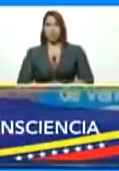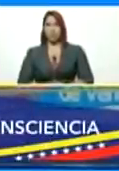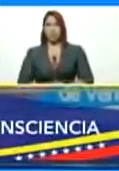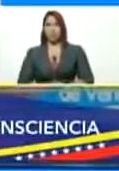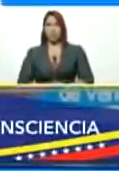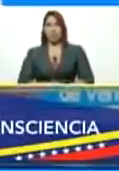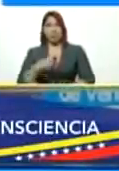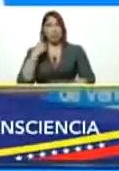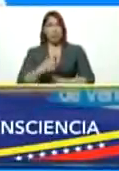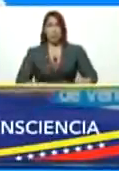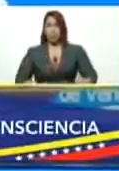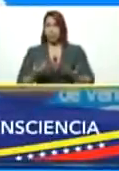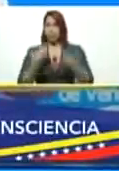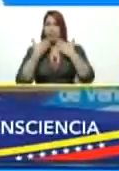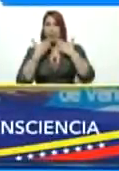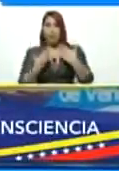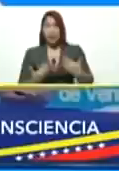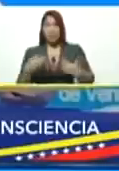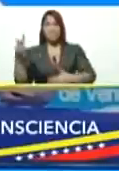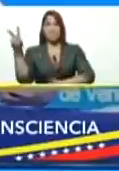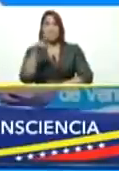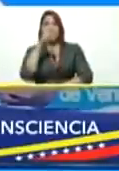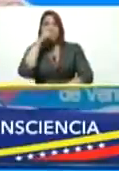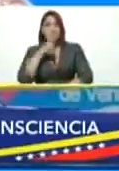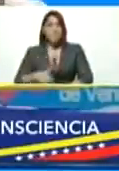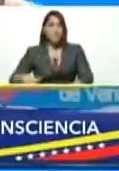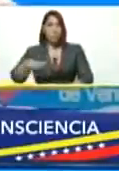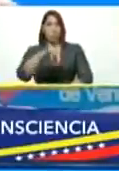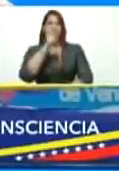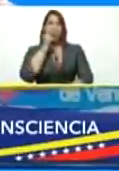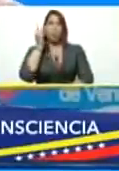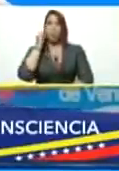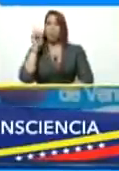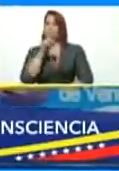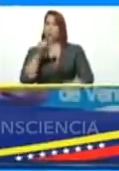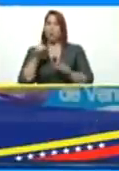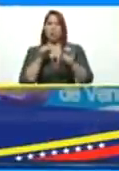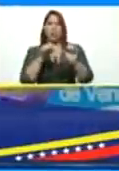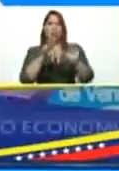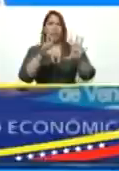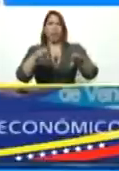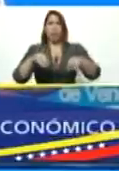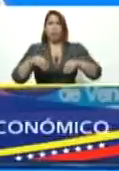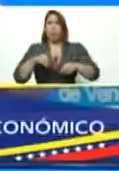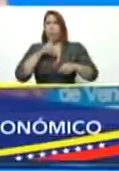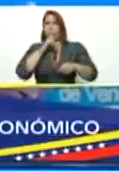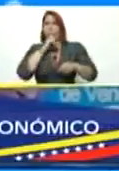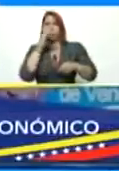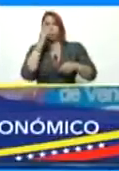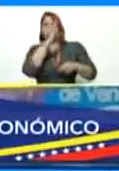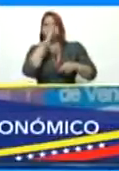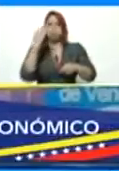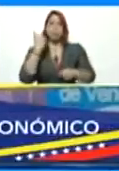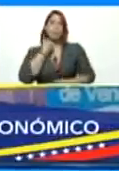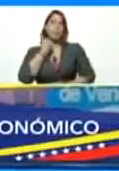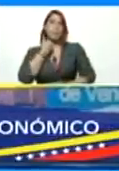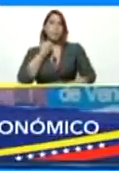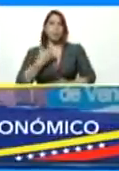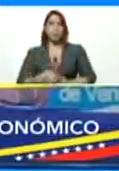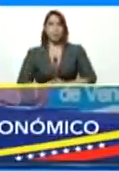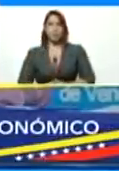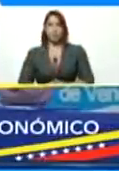hay que darle las gracias a los venezolanos y venezolanas que no se quedaron de brazos cruzados en medio de la pandemia